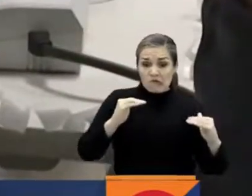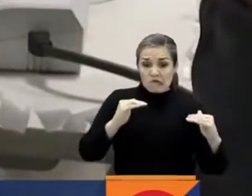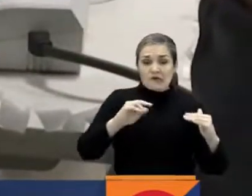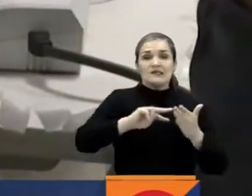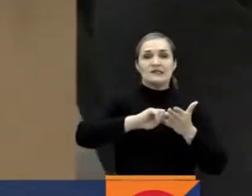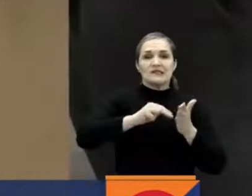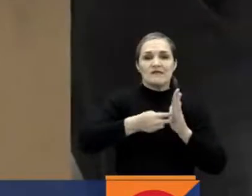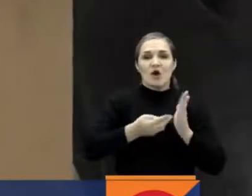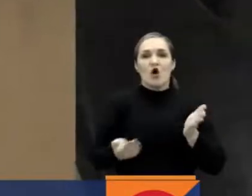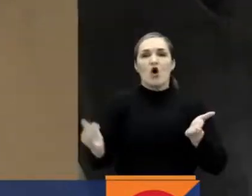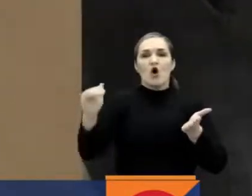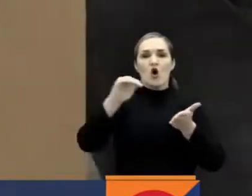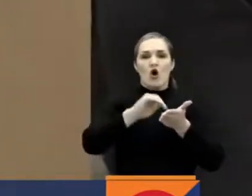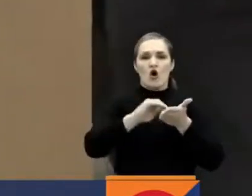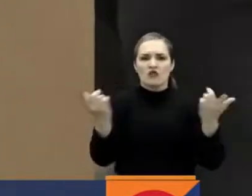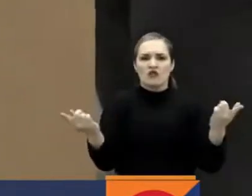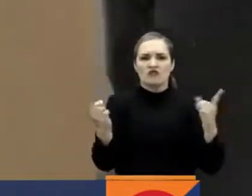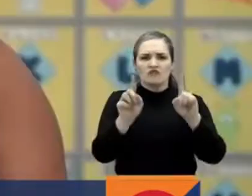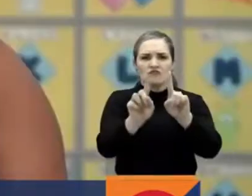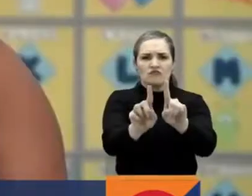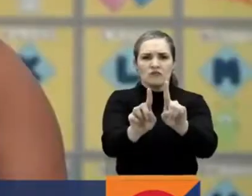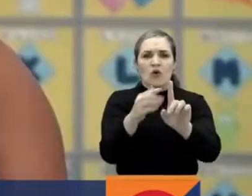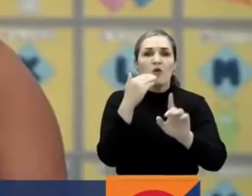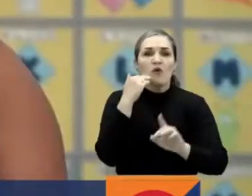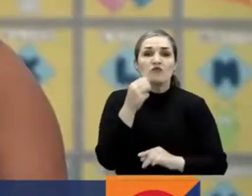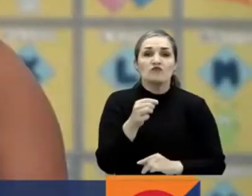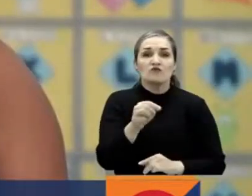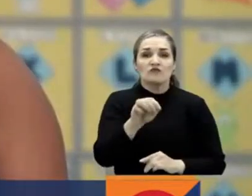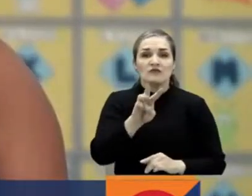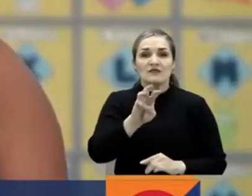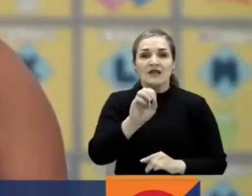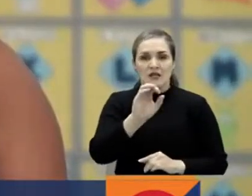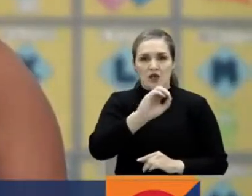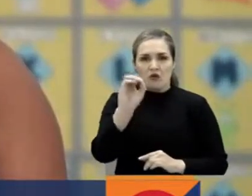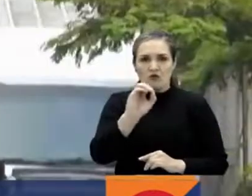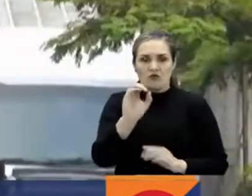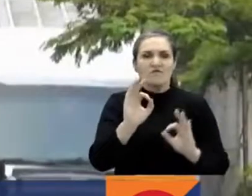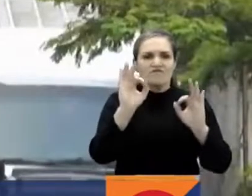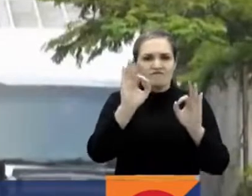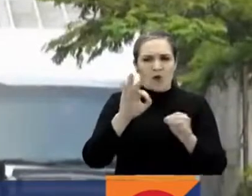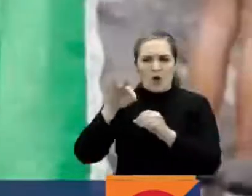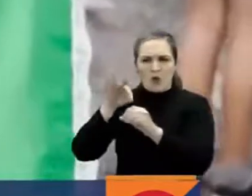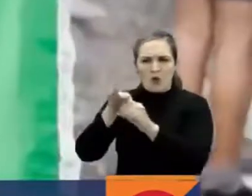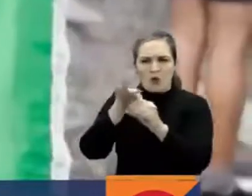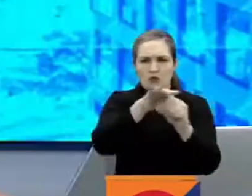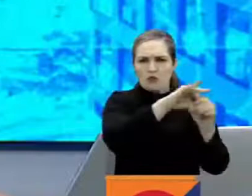llevada a cabo el 30 de octubre y en la que será definido el nuevo mandatario brasileño.